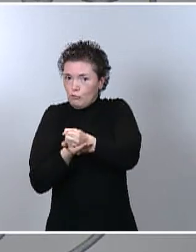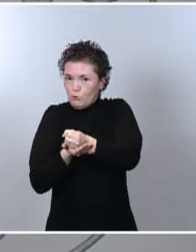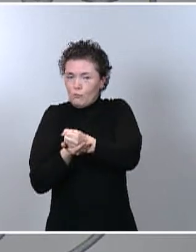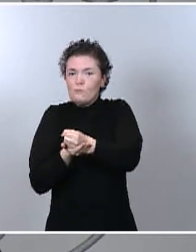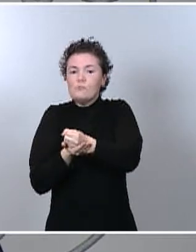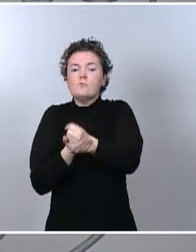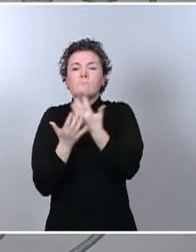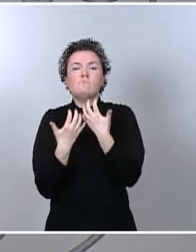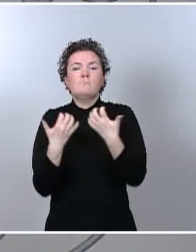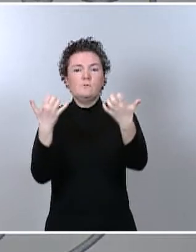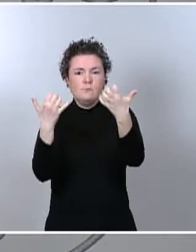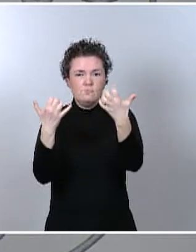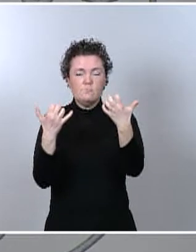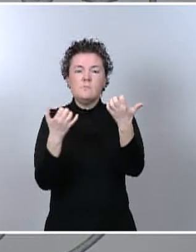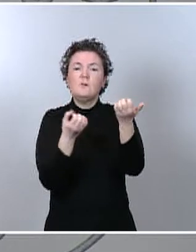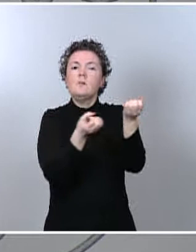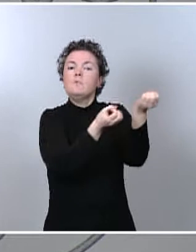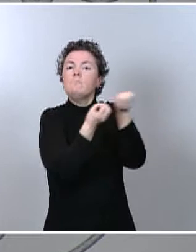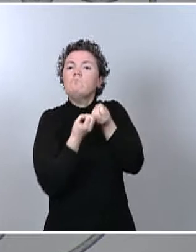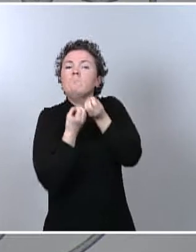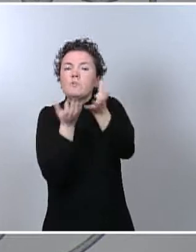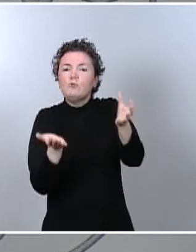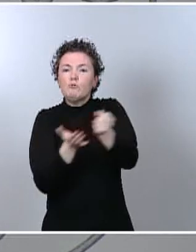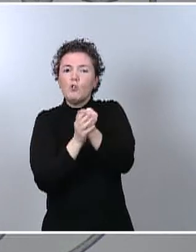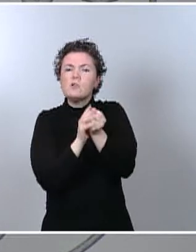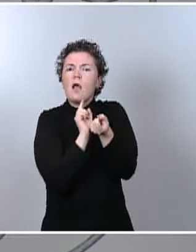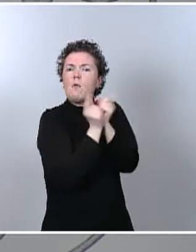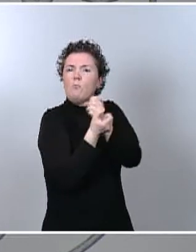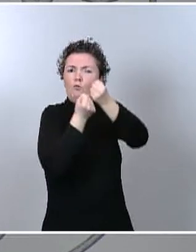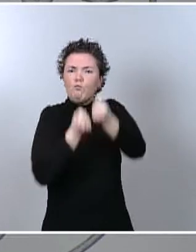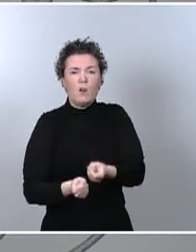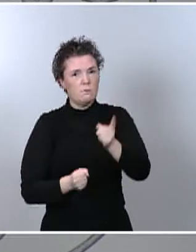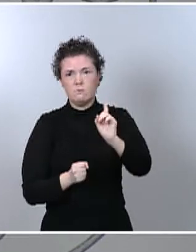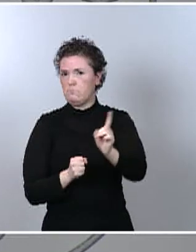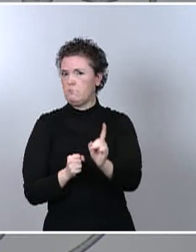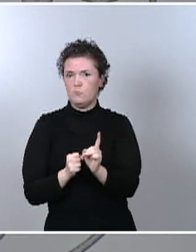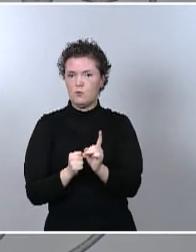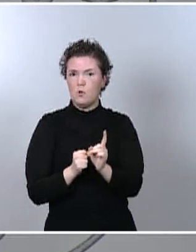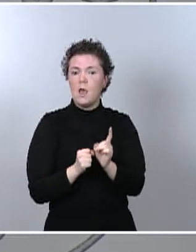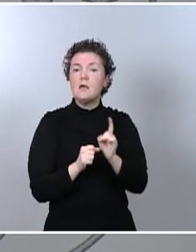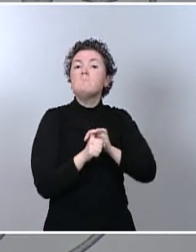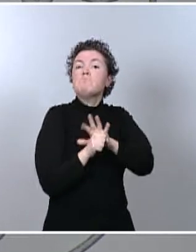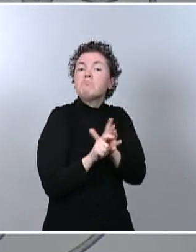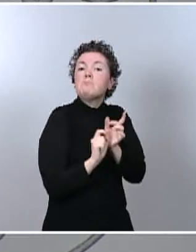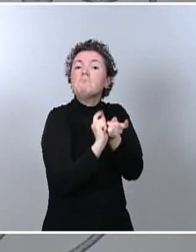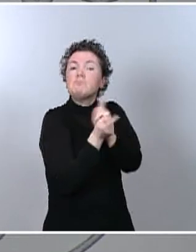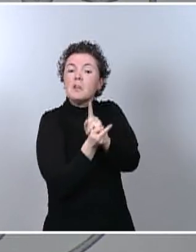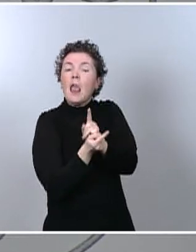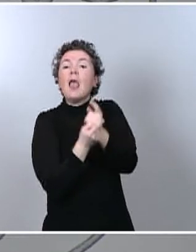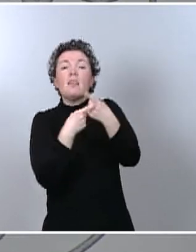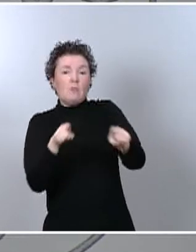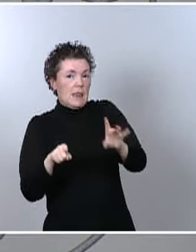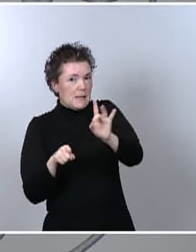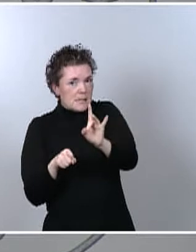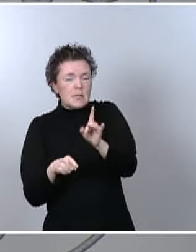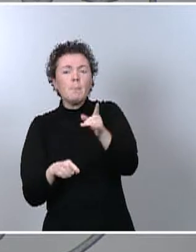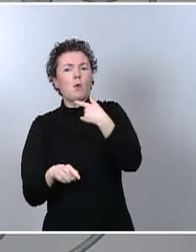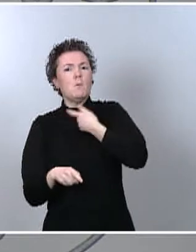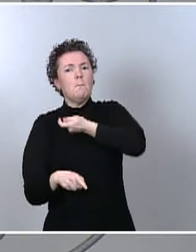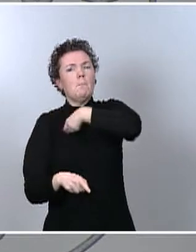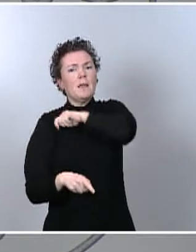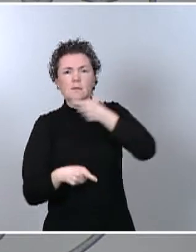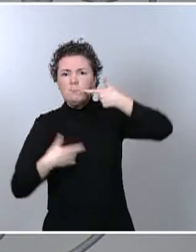disponible. Creo que no ha variado sustancialmente, es una nueva cepa. En nuestro país se ha detectado ya en varias comunidades autónomas esta misma cepa. Se